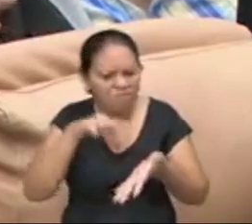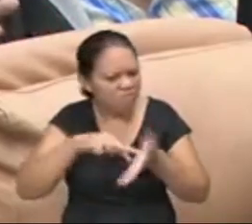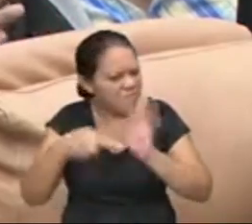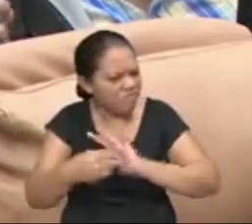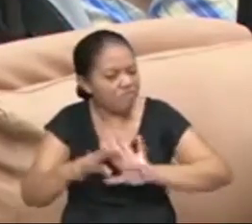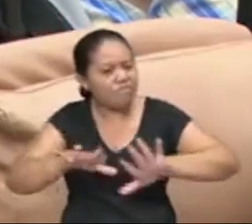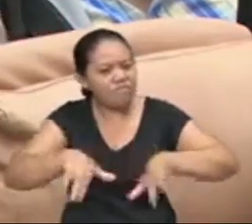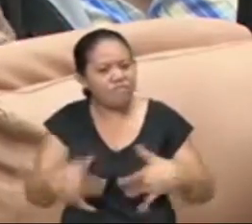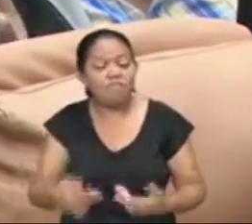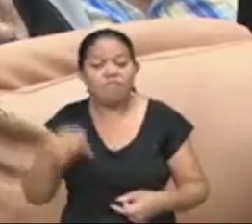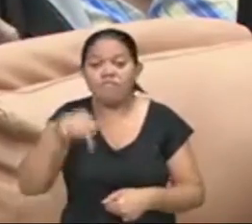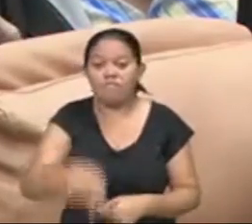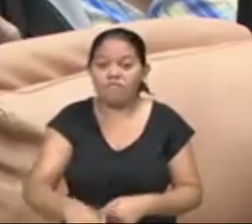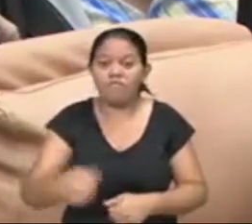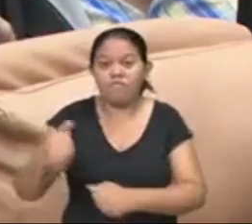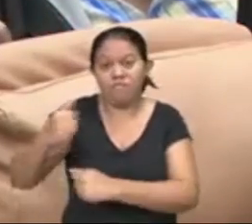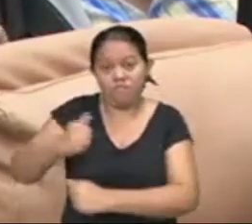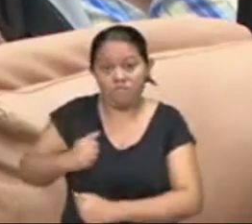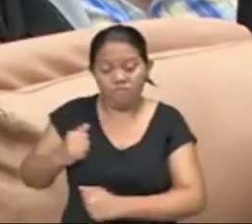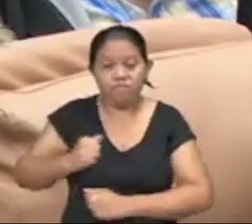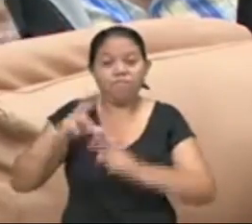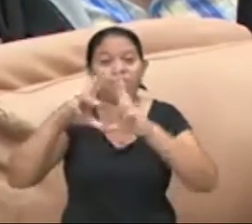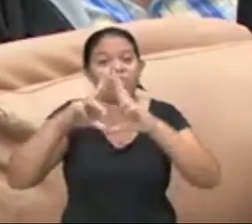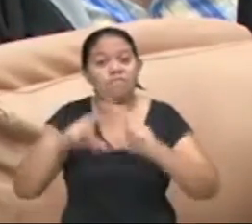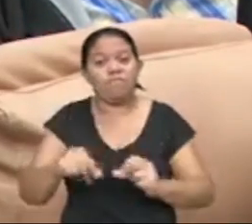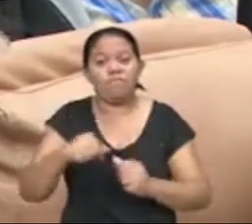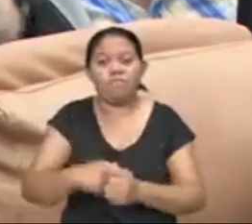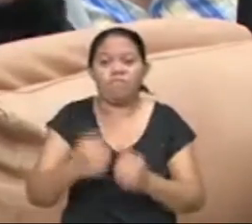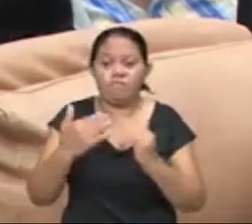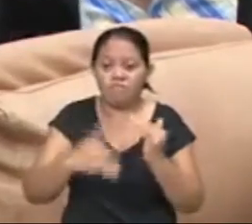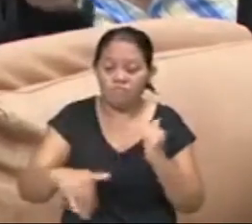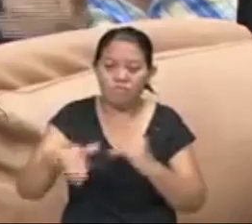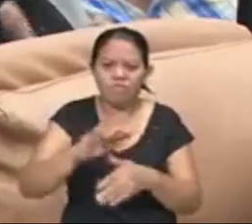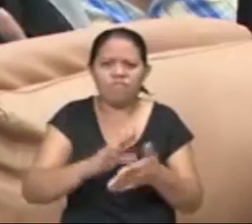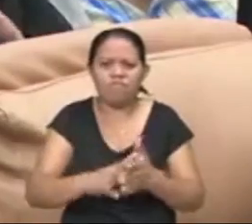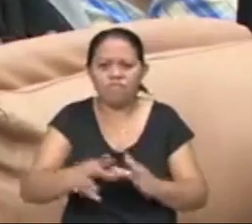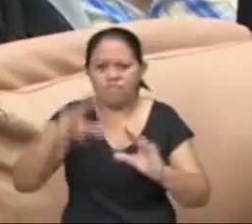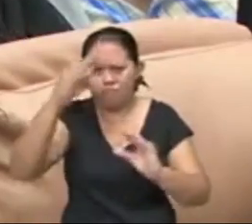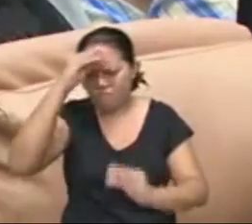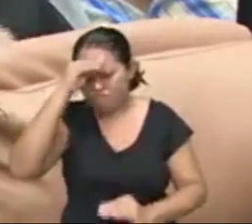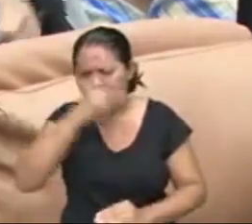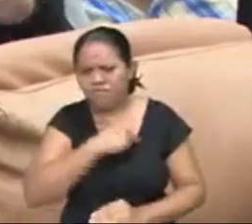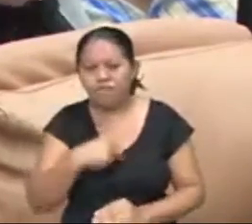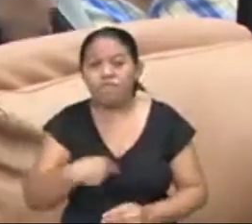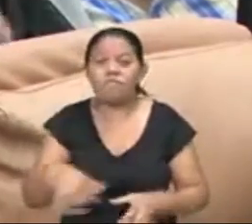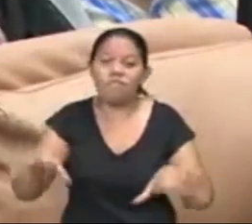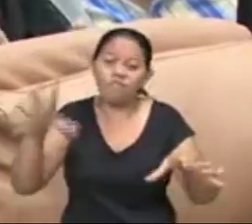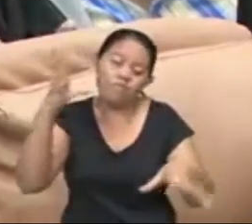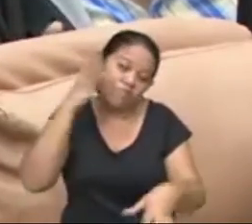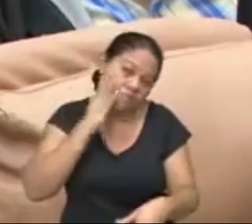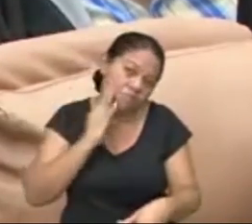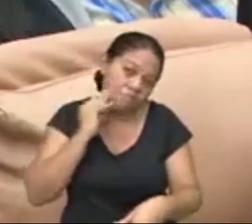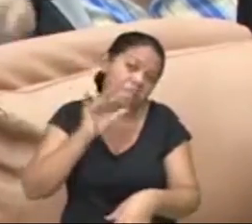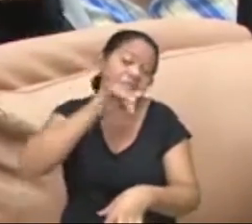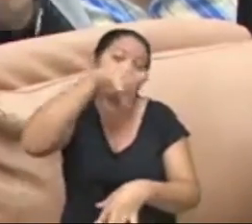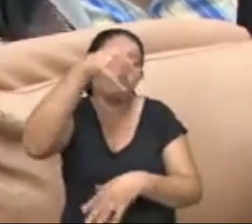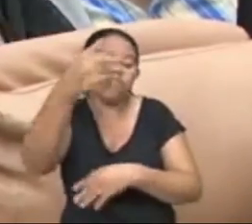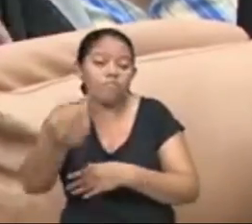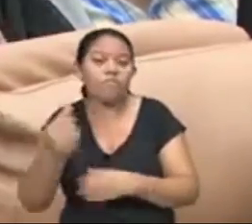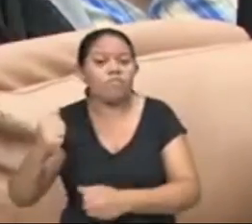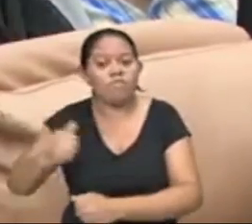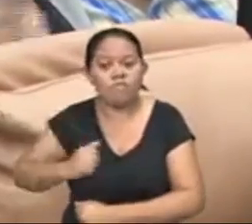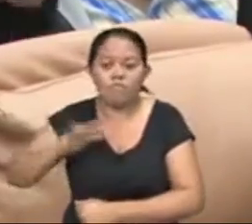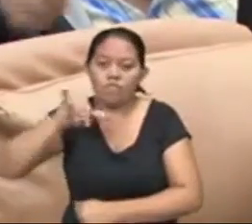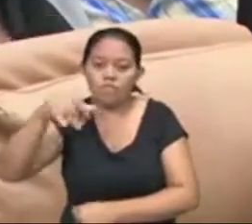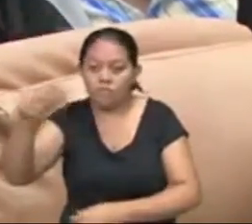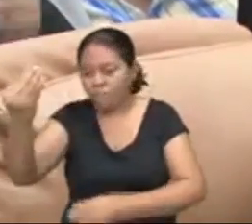Significa que nuestro ejército se nutre de las capacidades, experiencia,